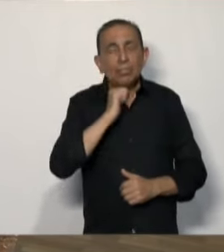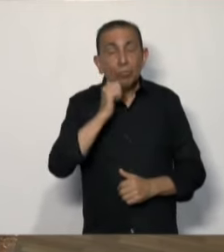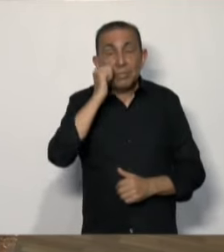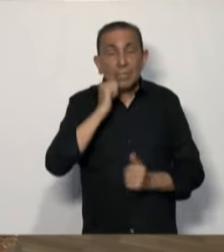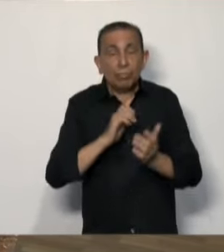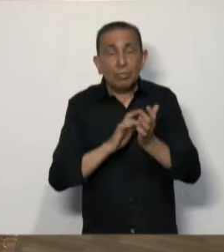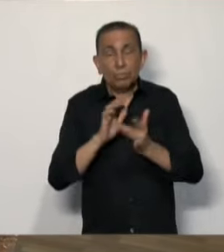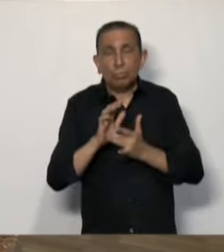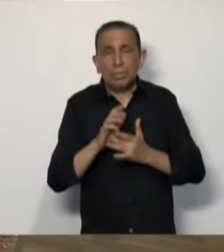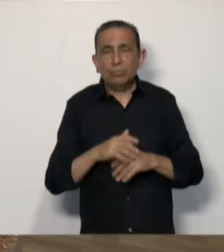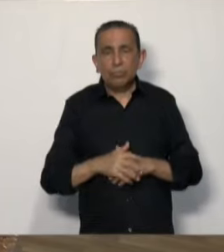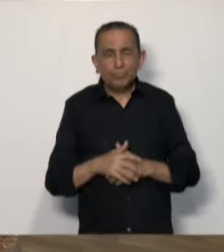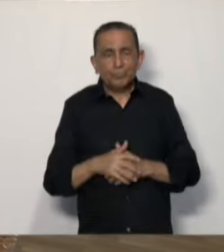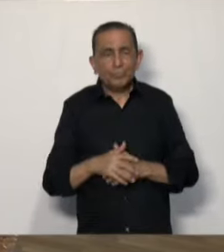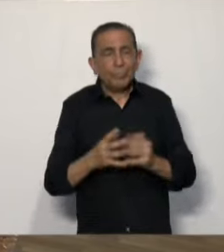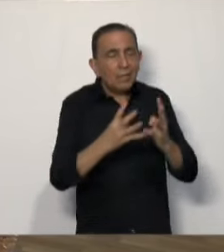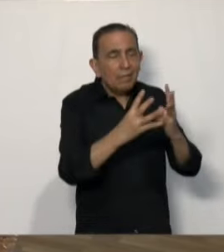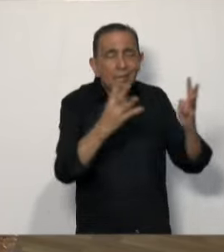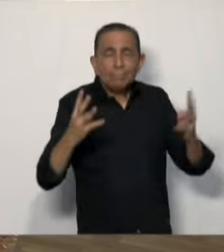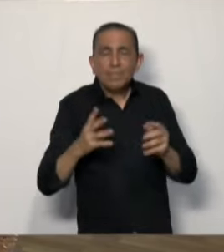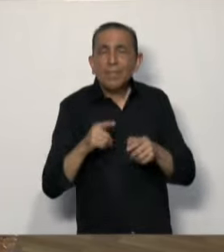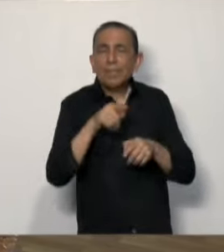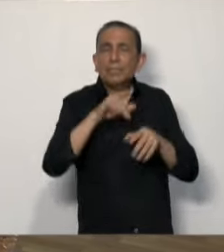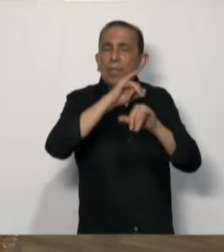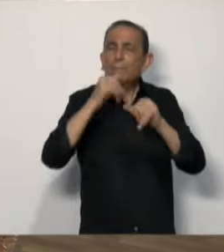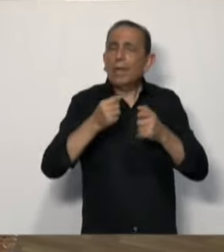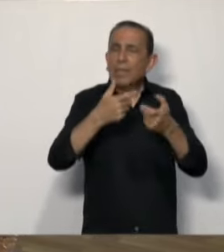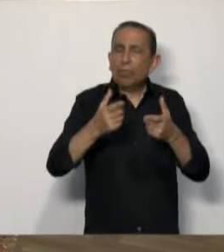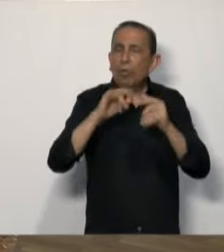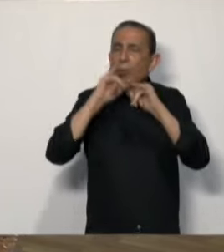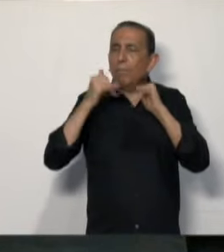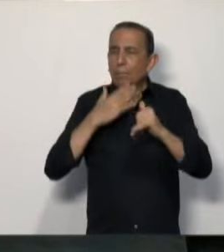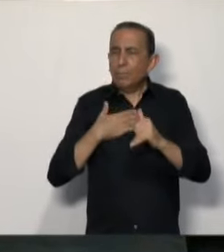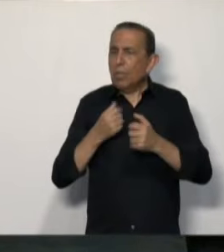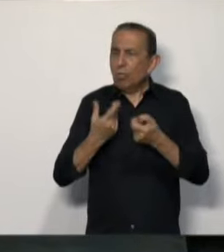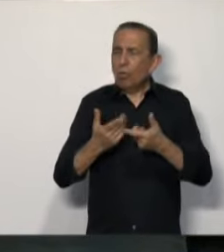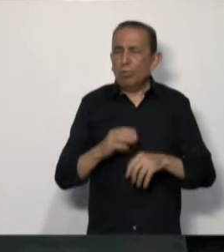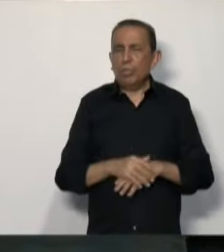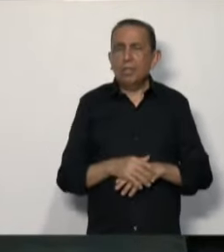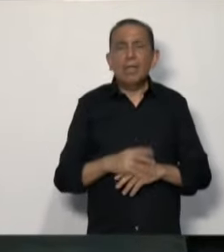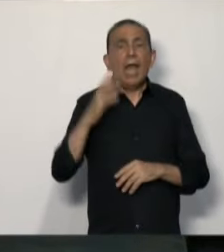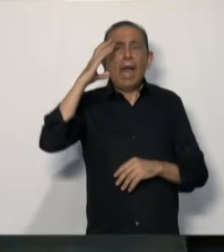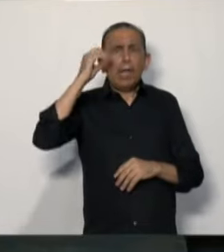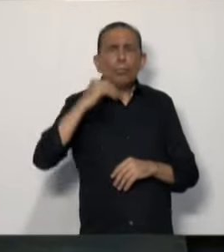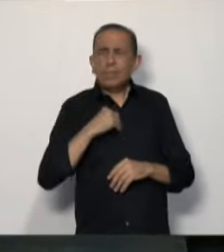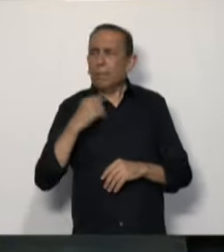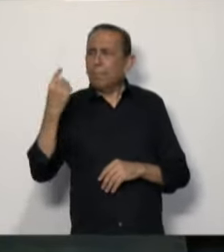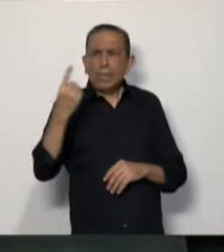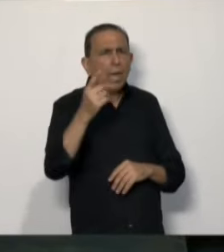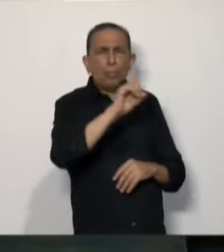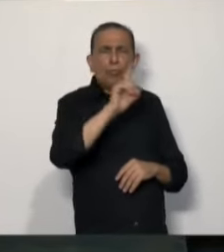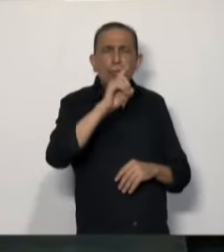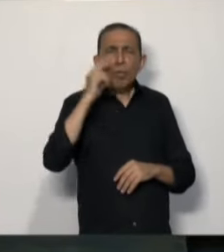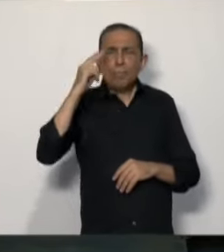Señor Jesucristo, que dijiste a tus apóstoles: la paz les dejo, mi paz les doy. No tengas en cuenta nuestros